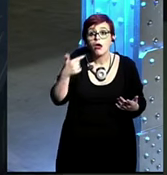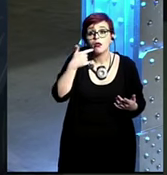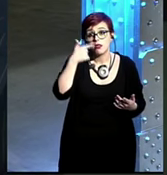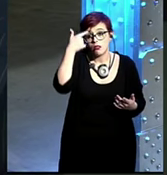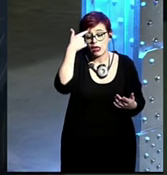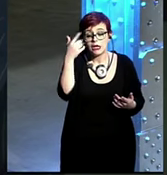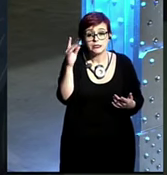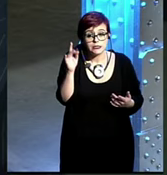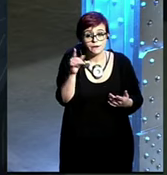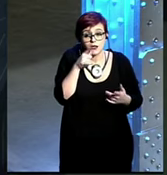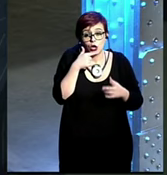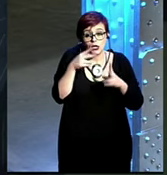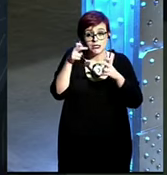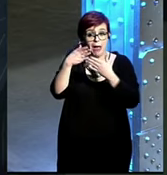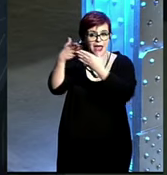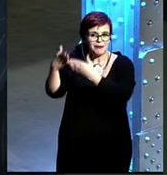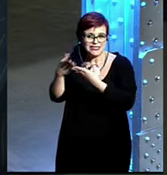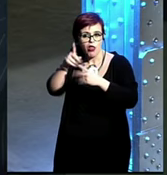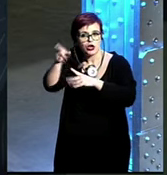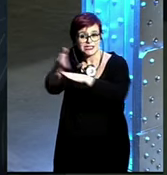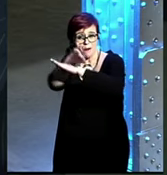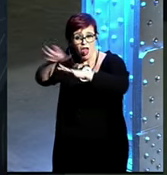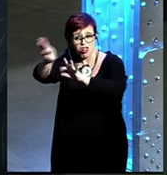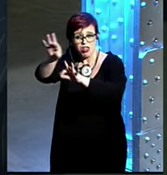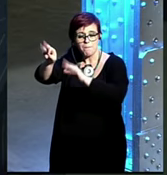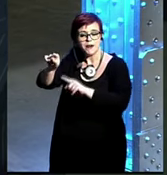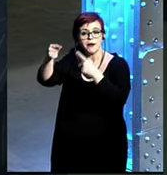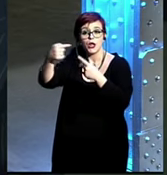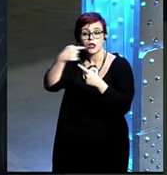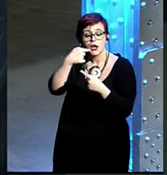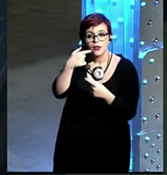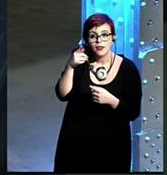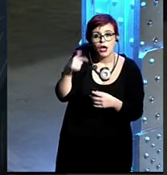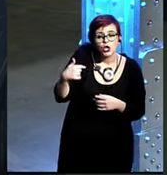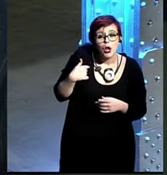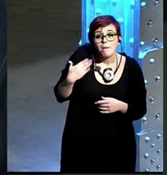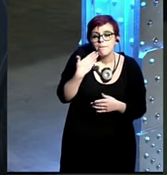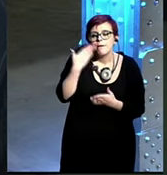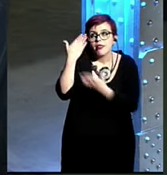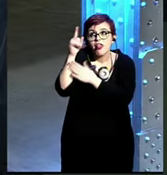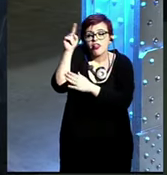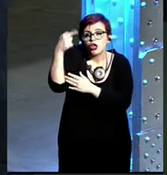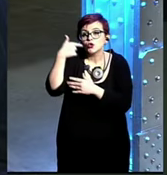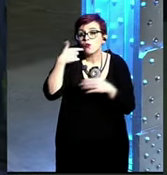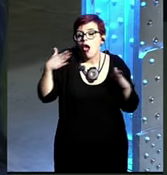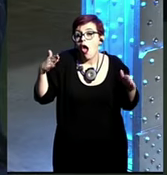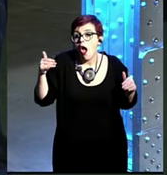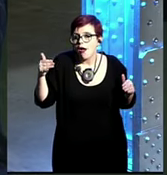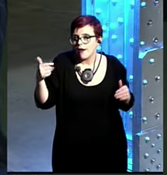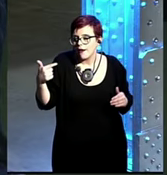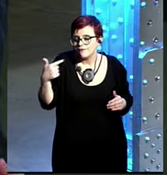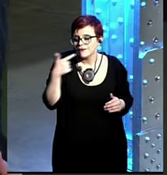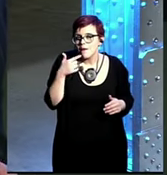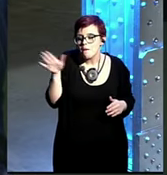referencia al investigador que hizo el primer cribado, dijo, le pedí a Dios que me mandara un ángel y oyó